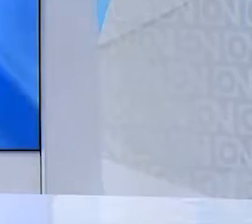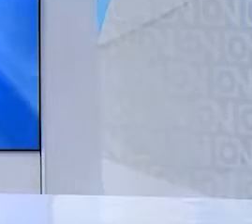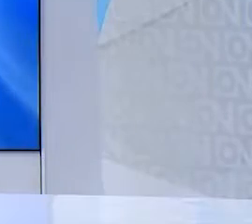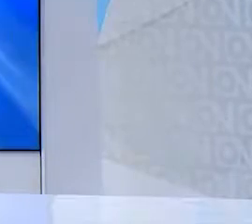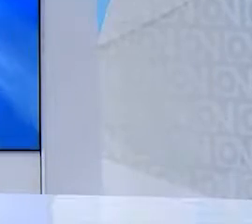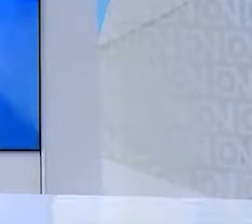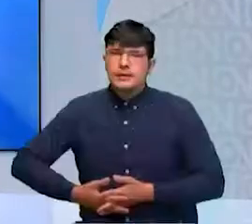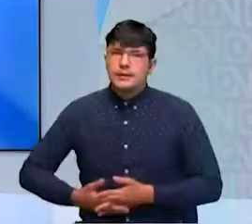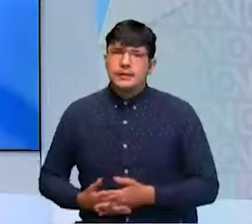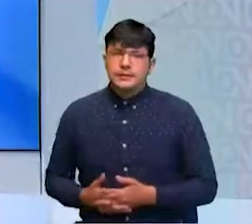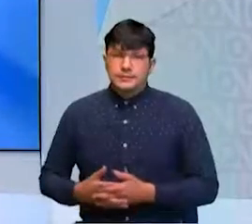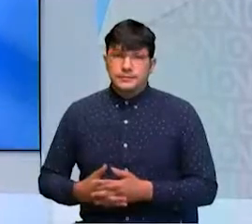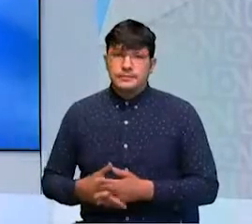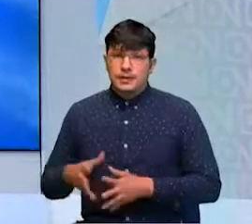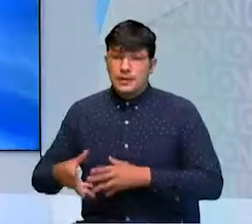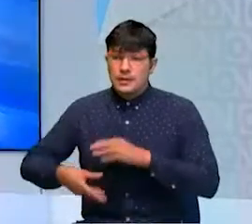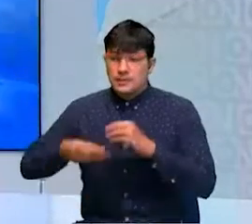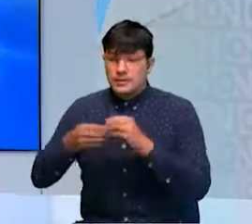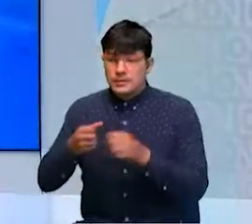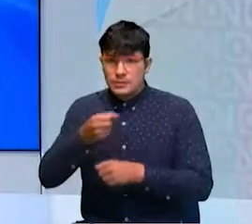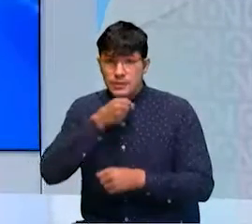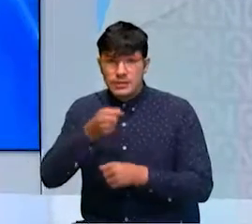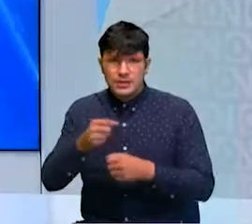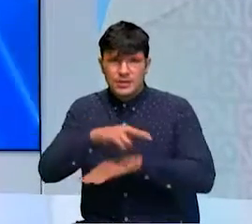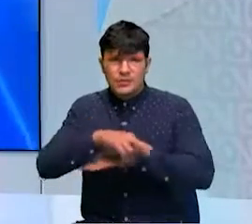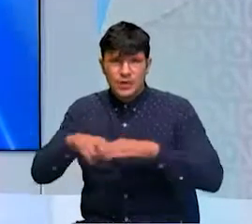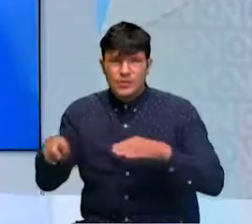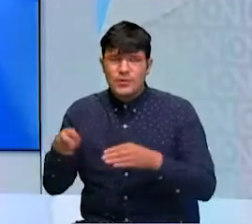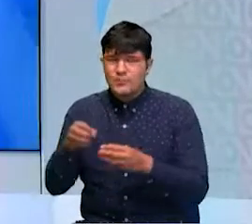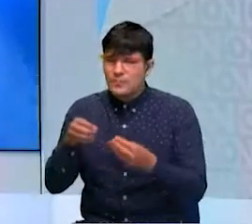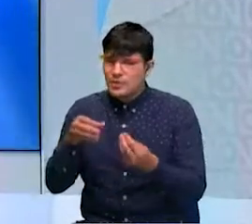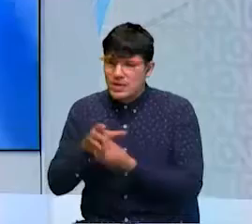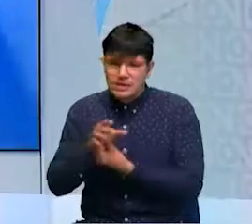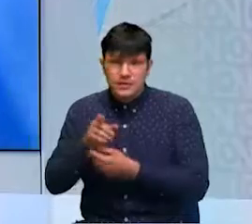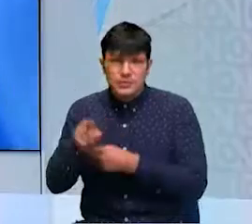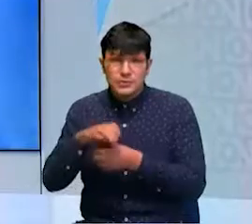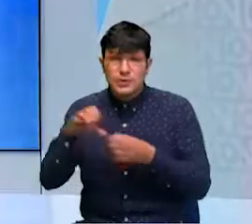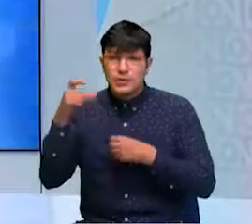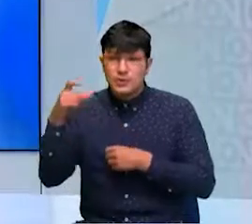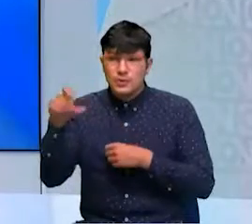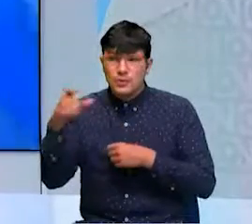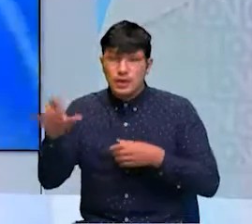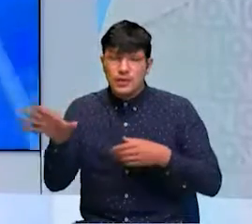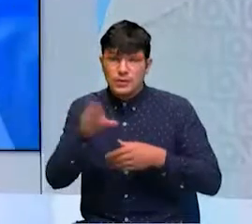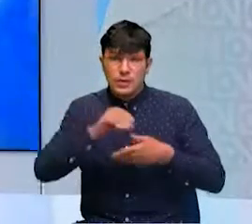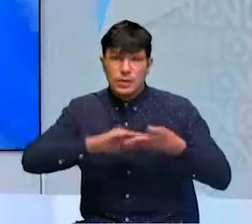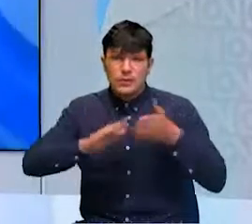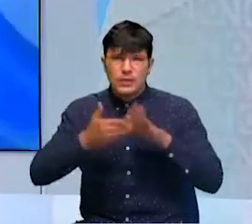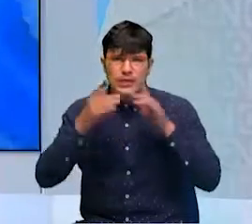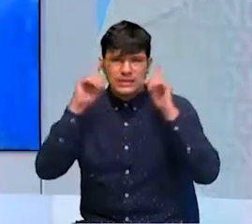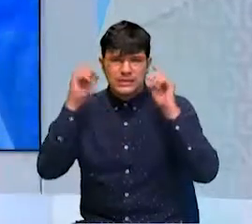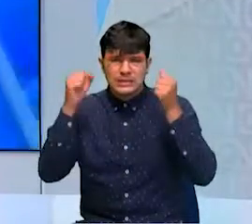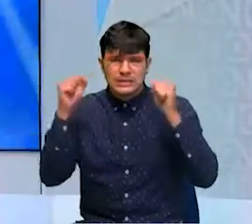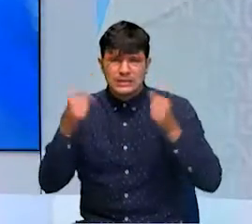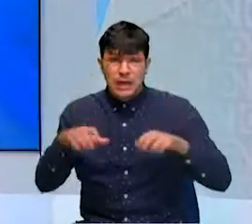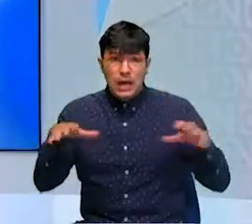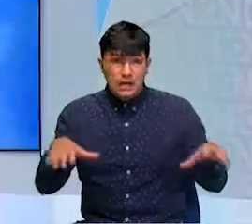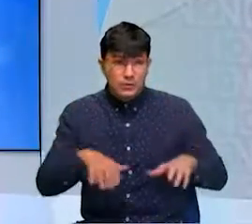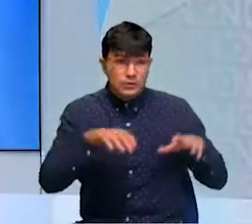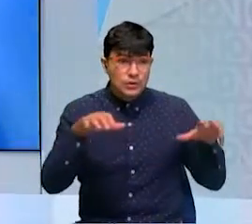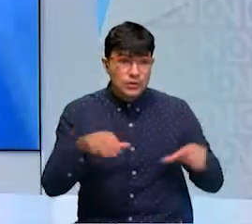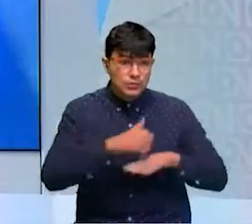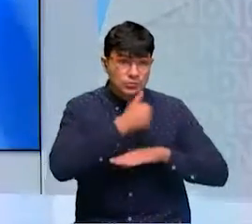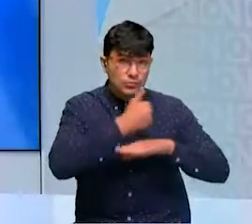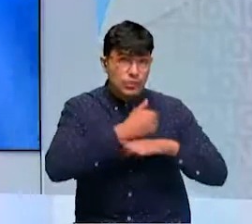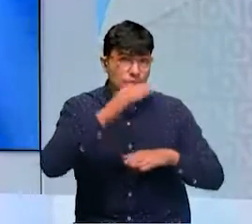Y en otras noticias, los hurtos y atracos en Cúcuta han generado mucho temor en los habitantes, pese a que las acciones se han adelantado por parte de las autoridades